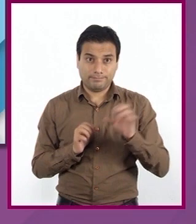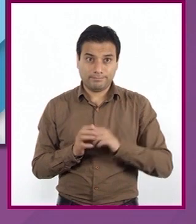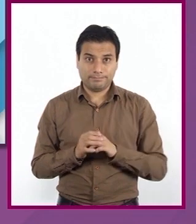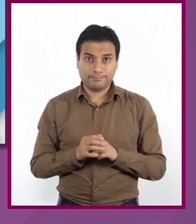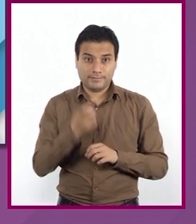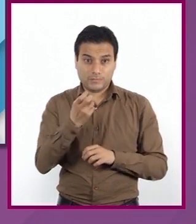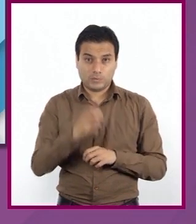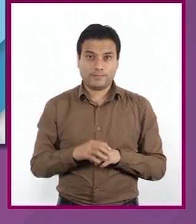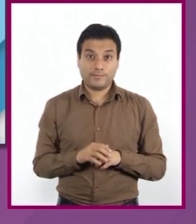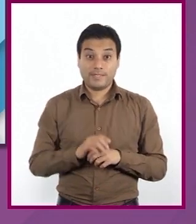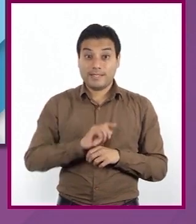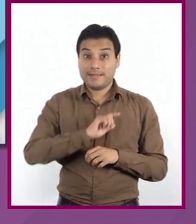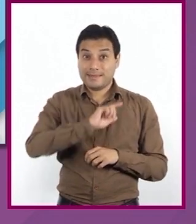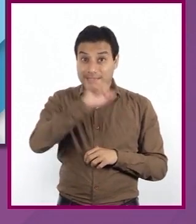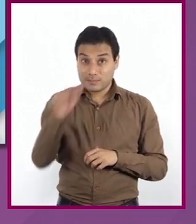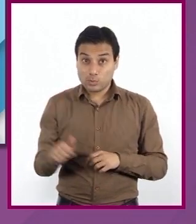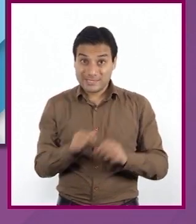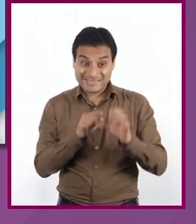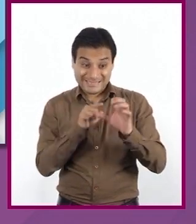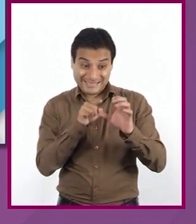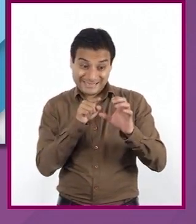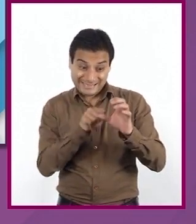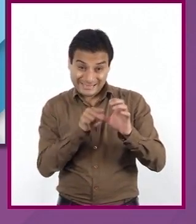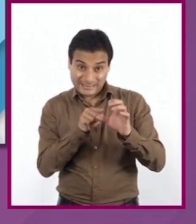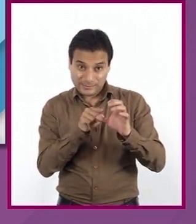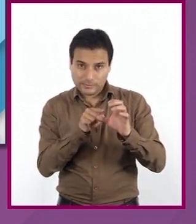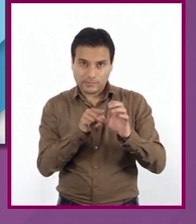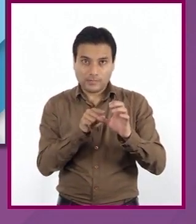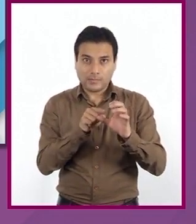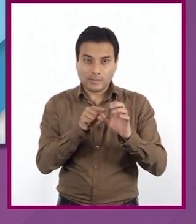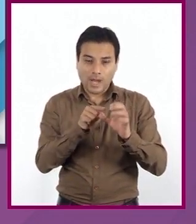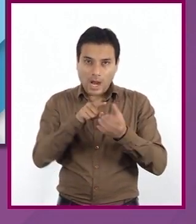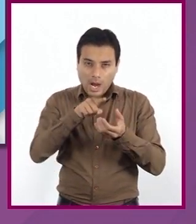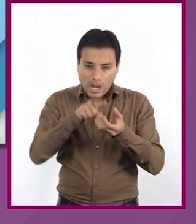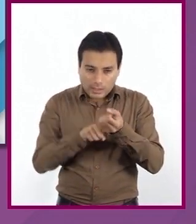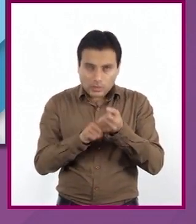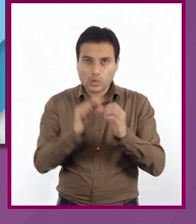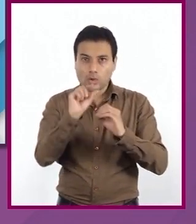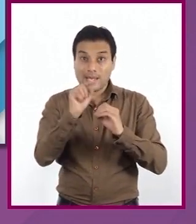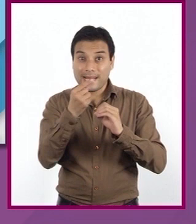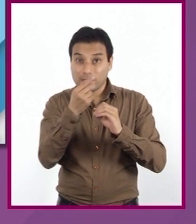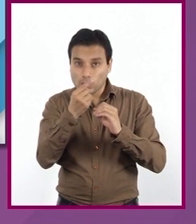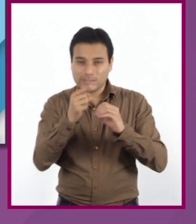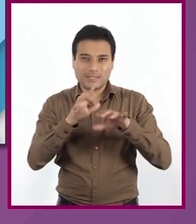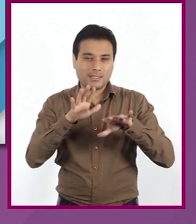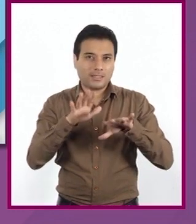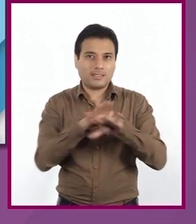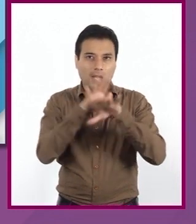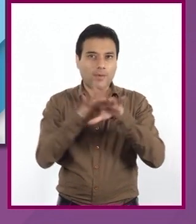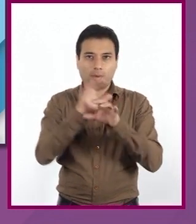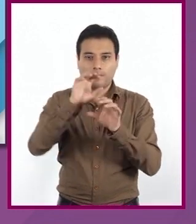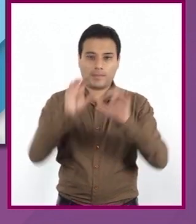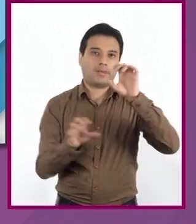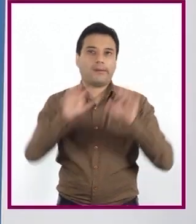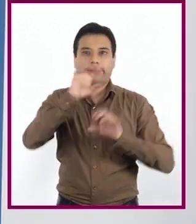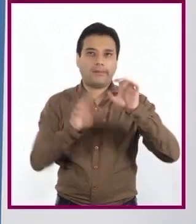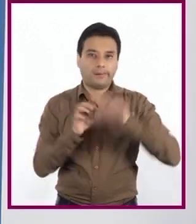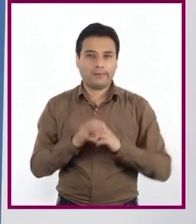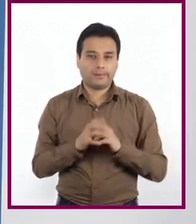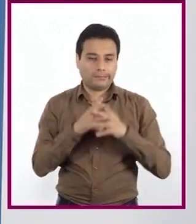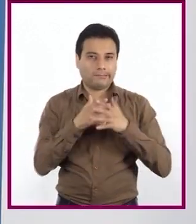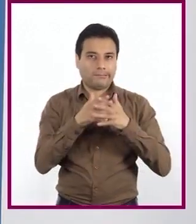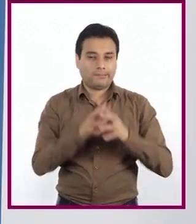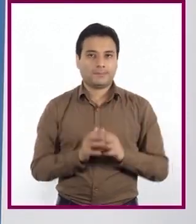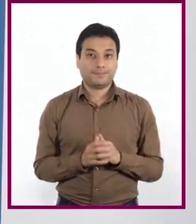distribución inicial se altera. El cuerpo electrizado provoca el desplazamiento de los electrones libres del cuerpo neutro. En